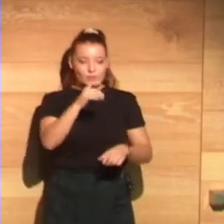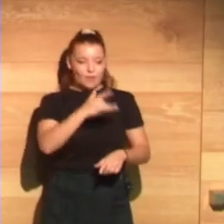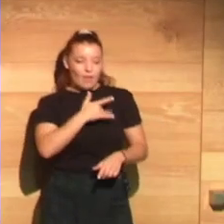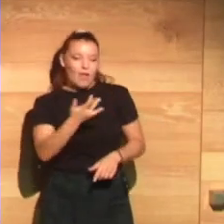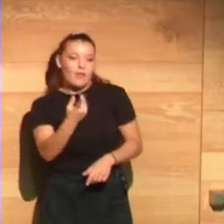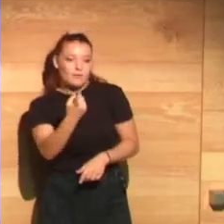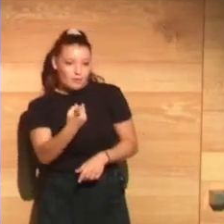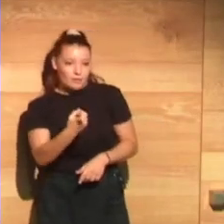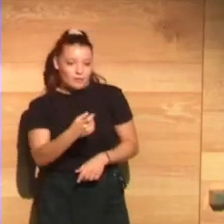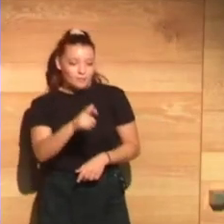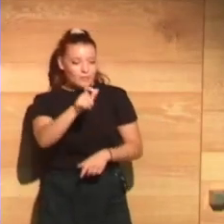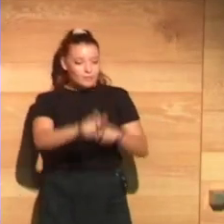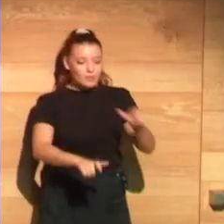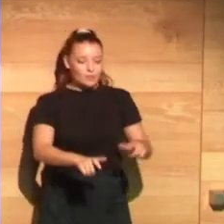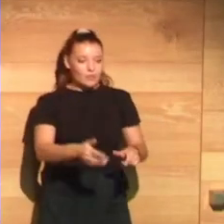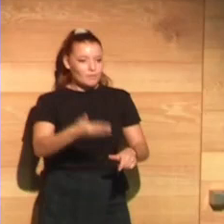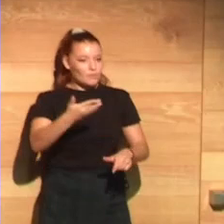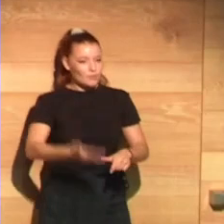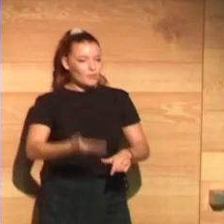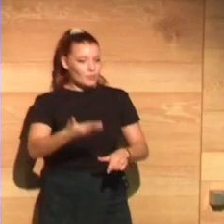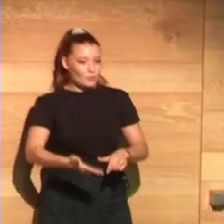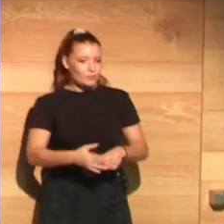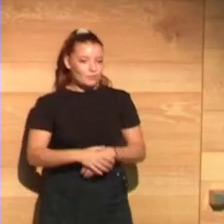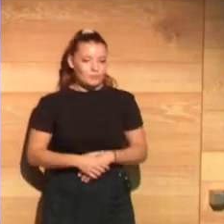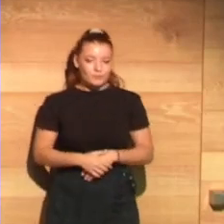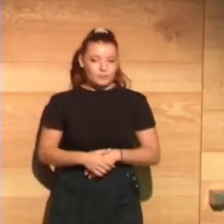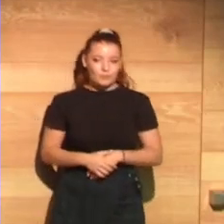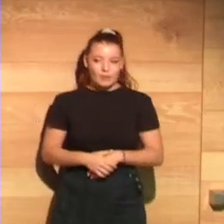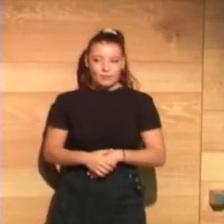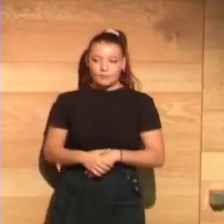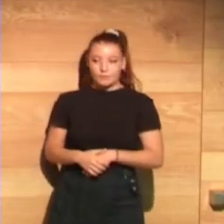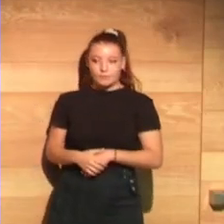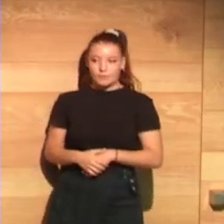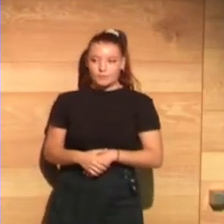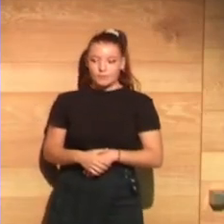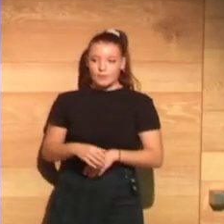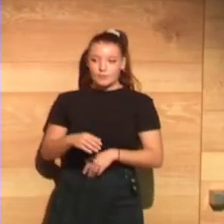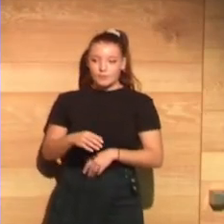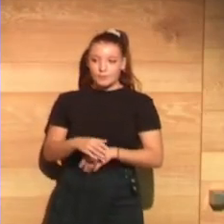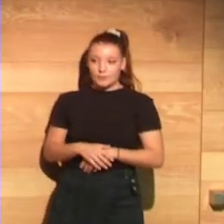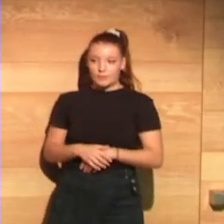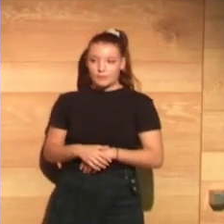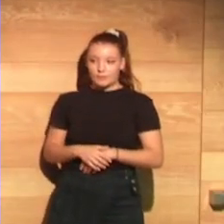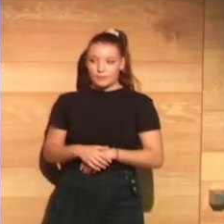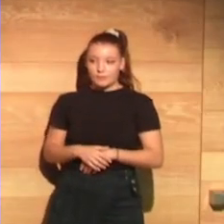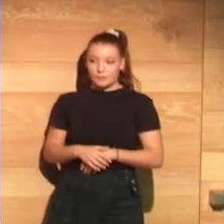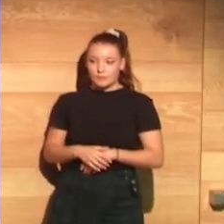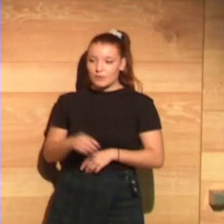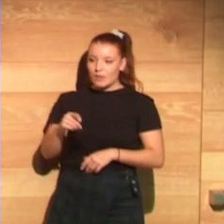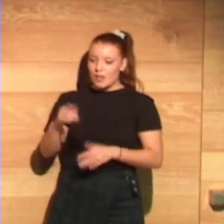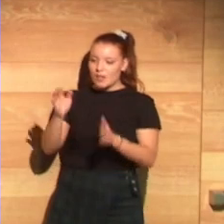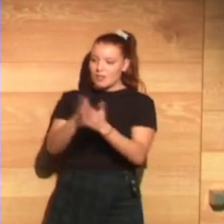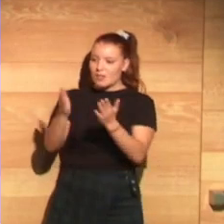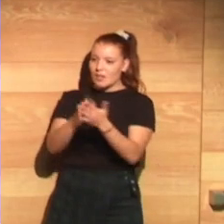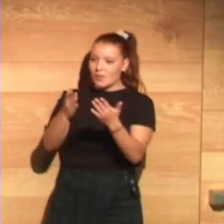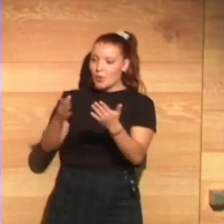su necesidad de ser amada. Creo que son las personas más relevantes. Y hay una cosa